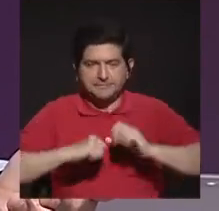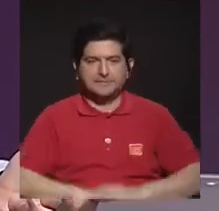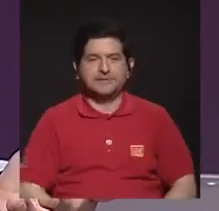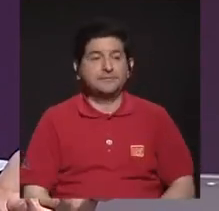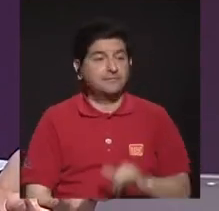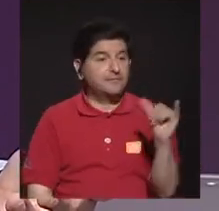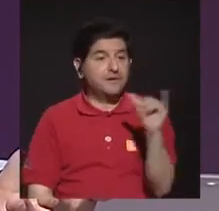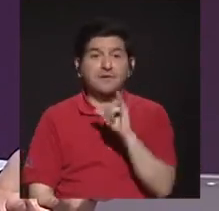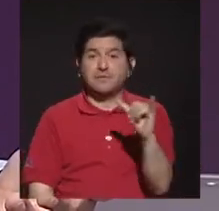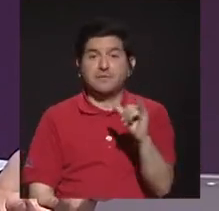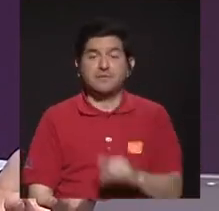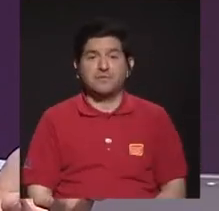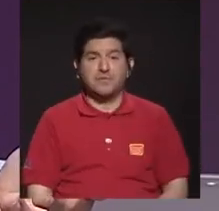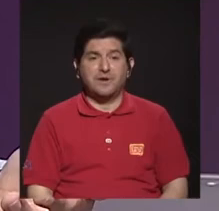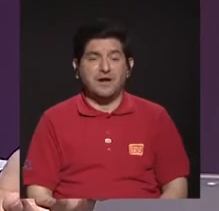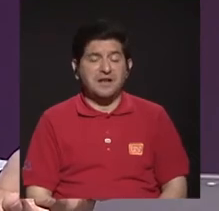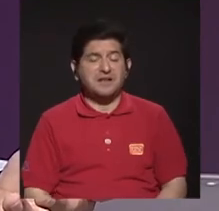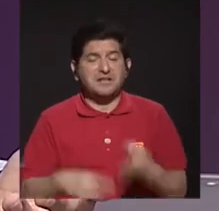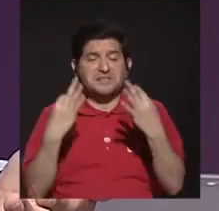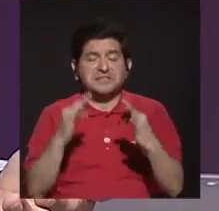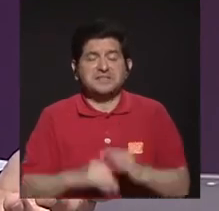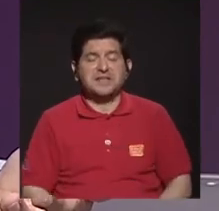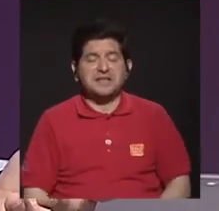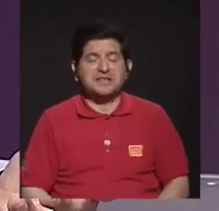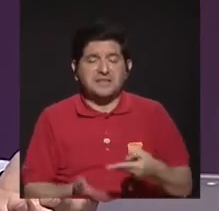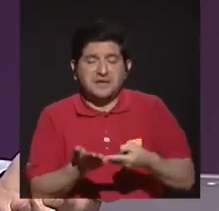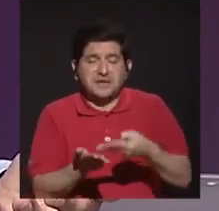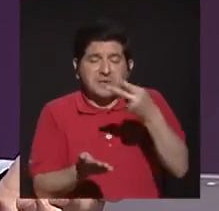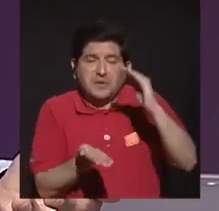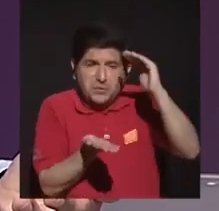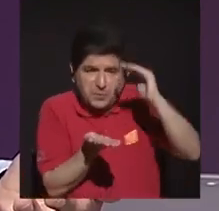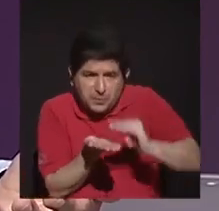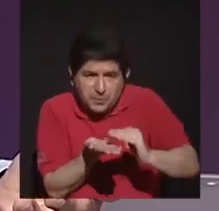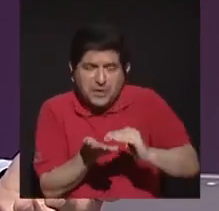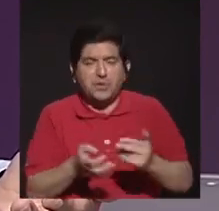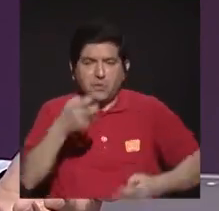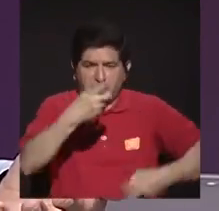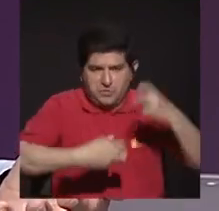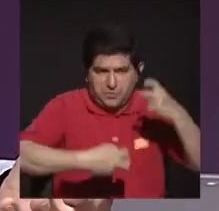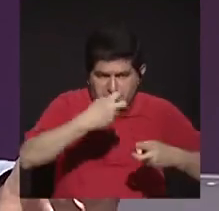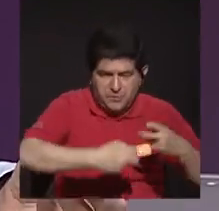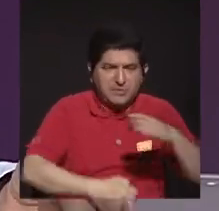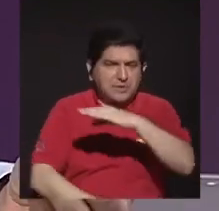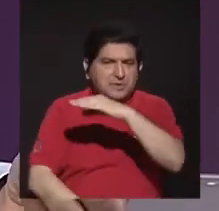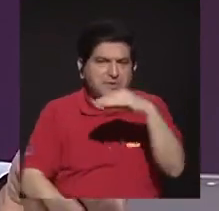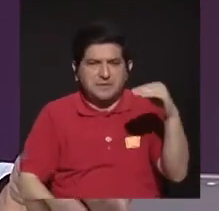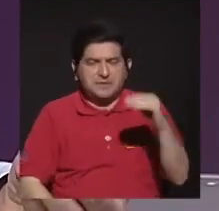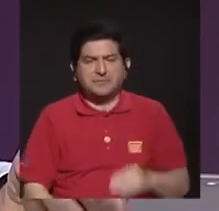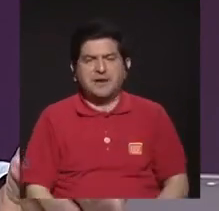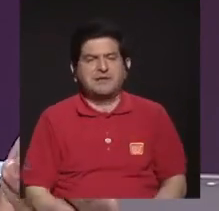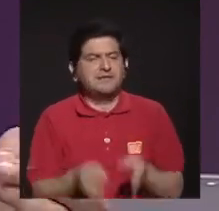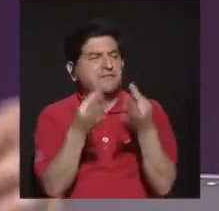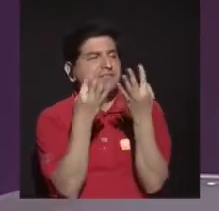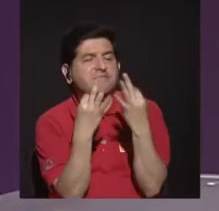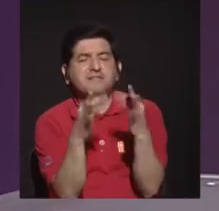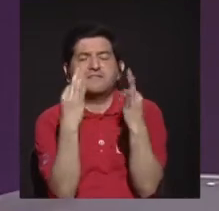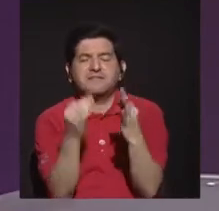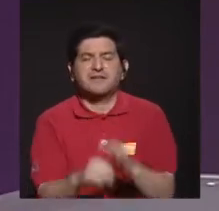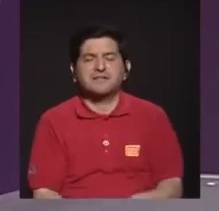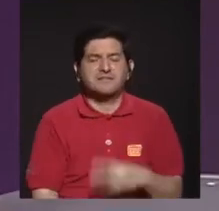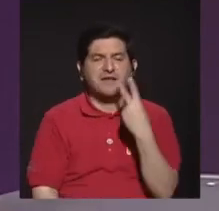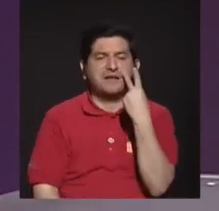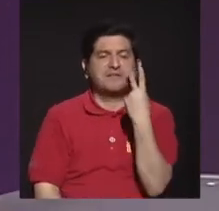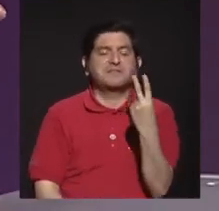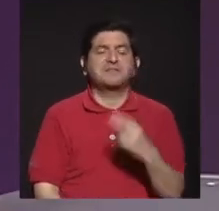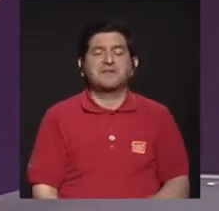hay también una minimización de los problemas y una intención de ver por encima